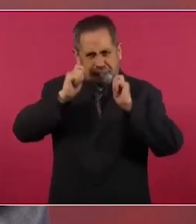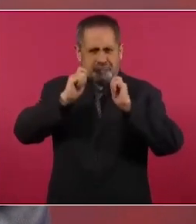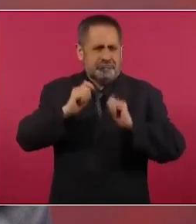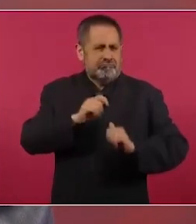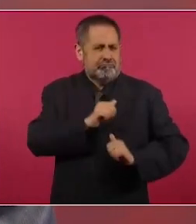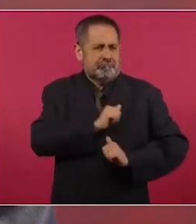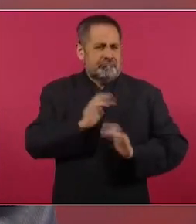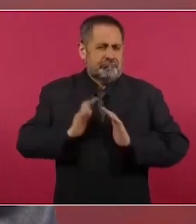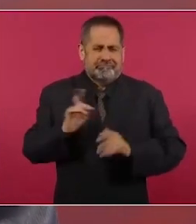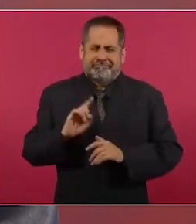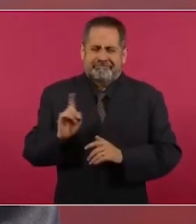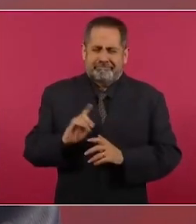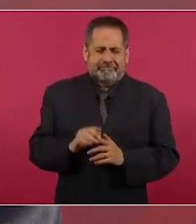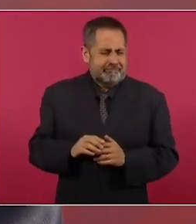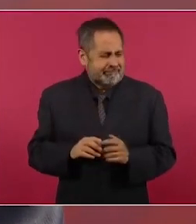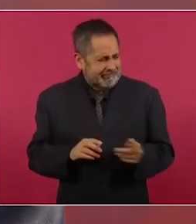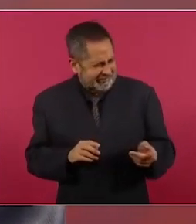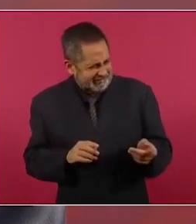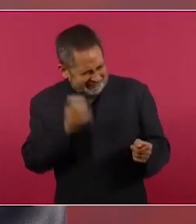¿no?